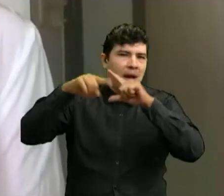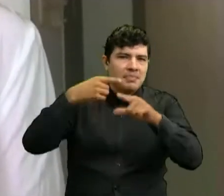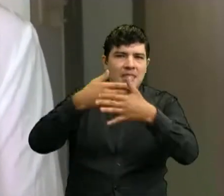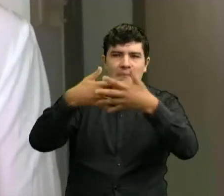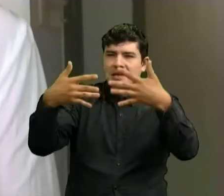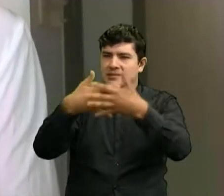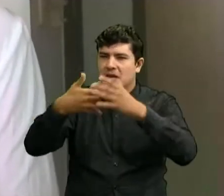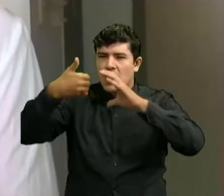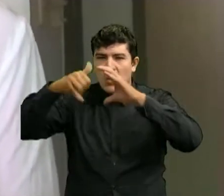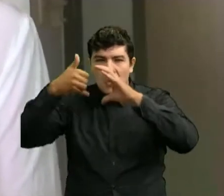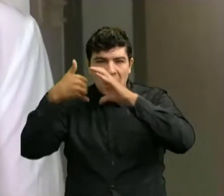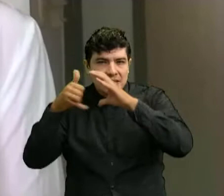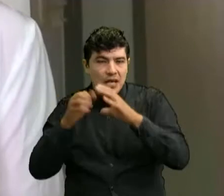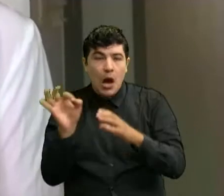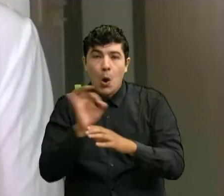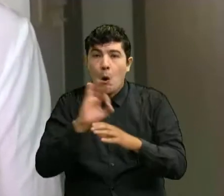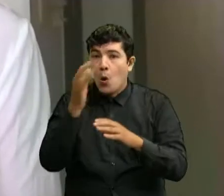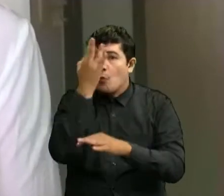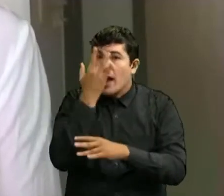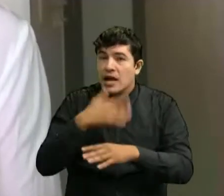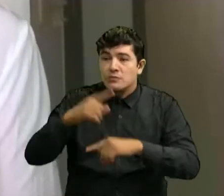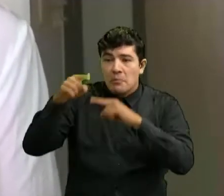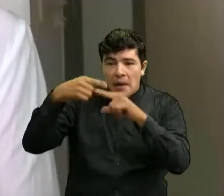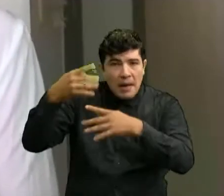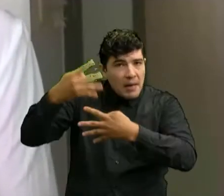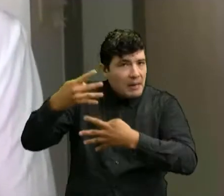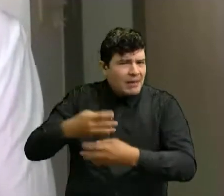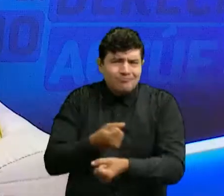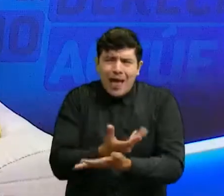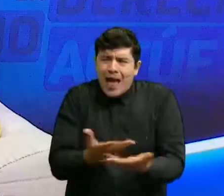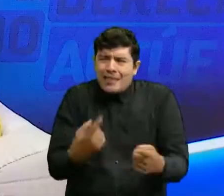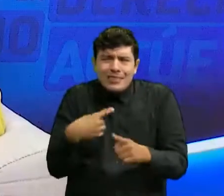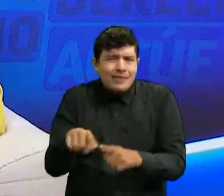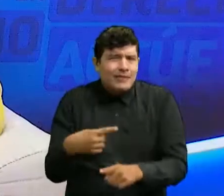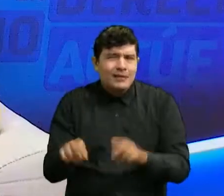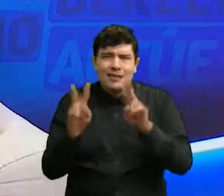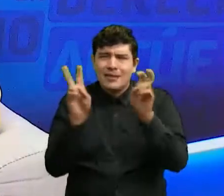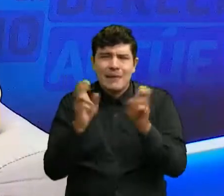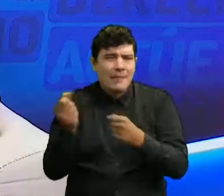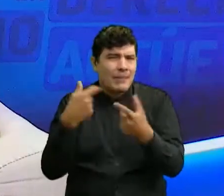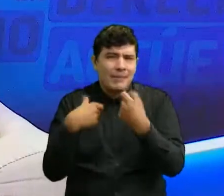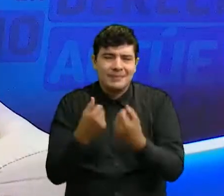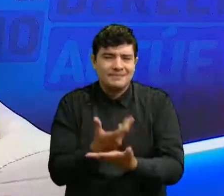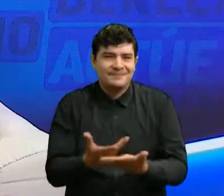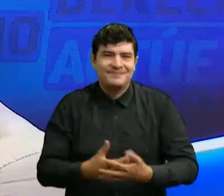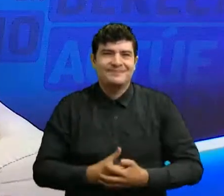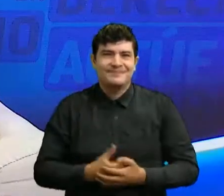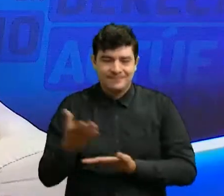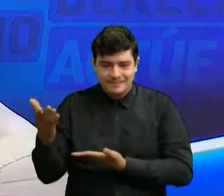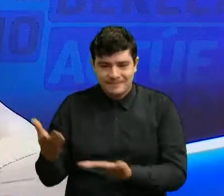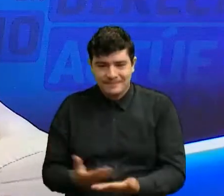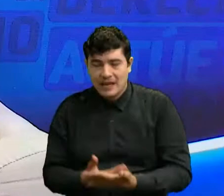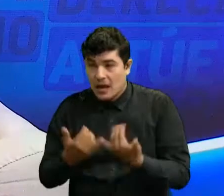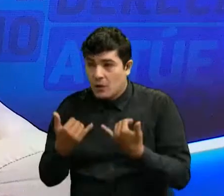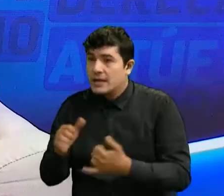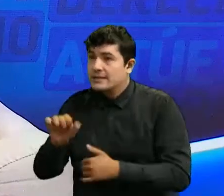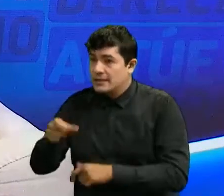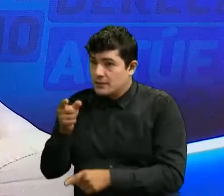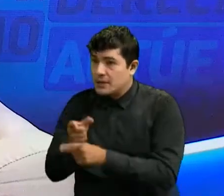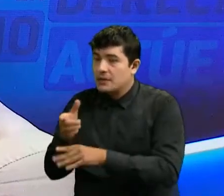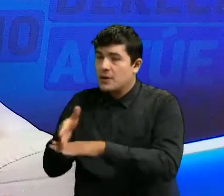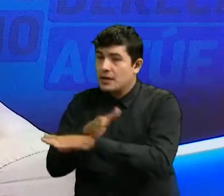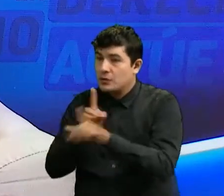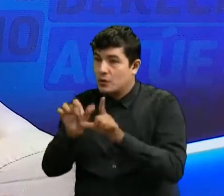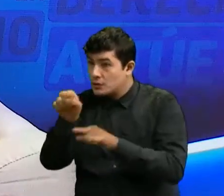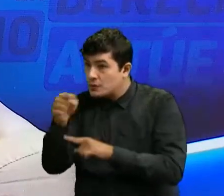hagan todas esas preguntas que tienen sobre este tema. Así es, doctora, por eso, como usted lo acaba de decir, hemos invitado nuevamente al